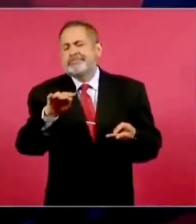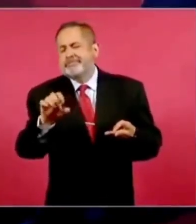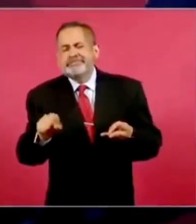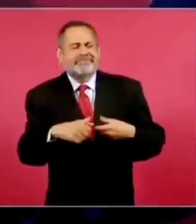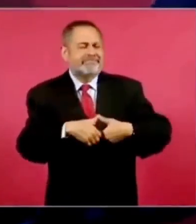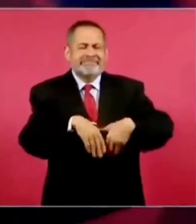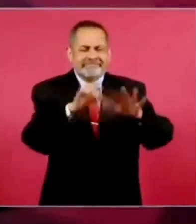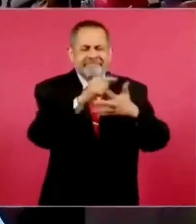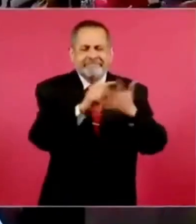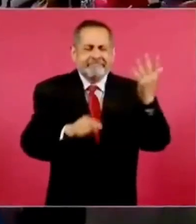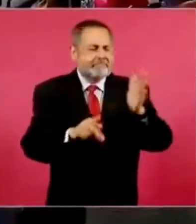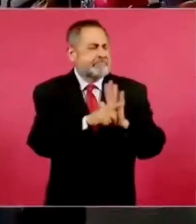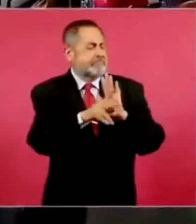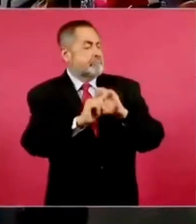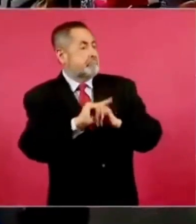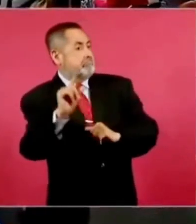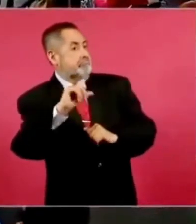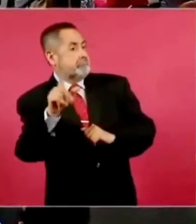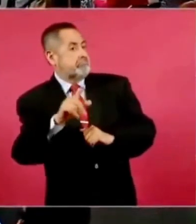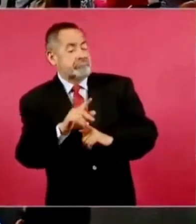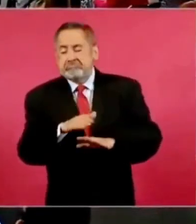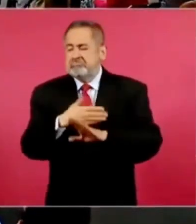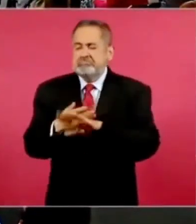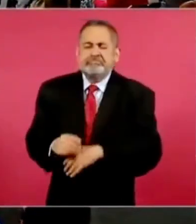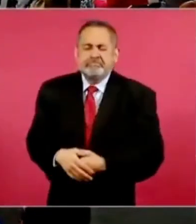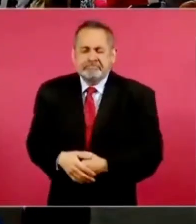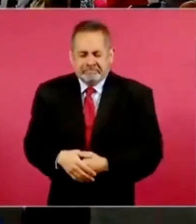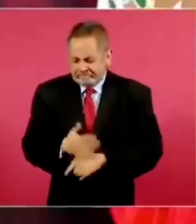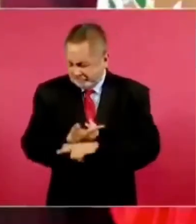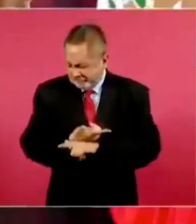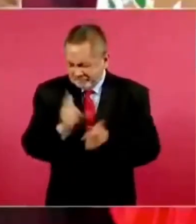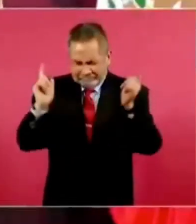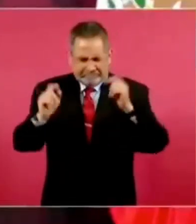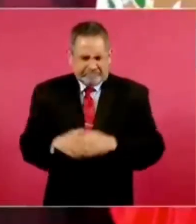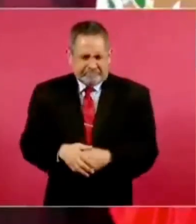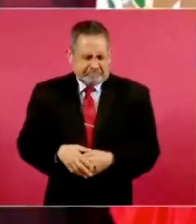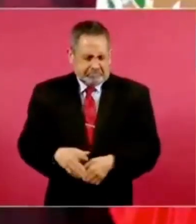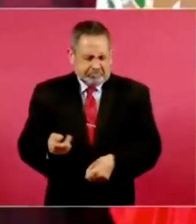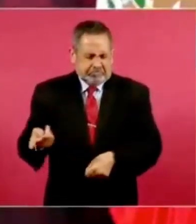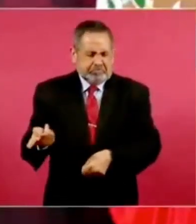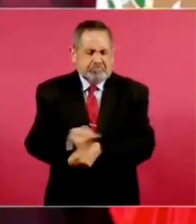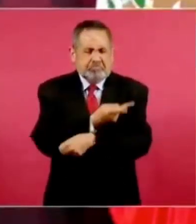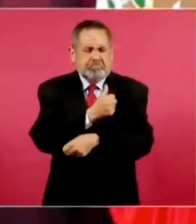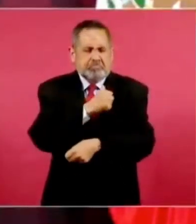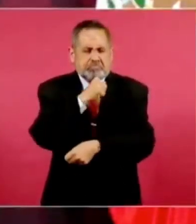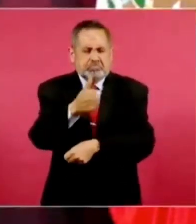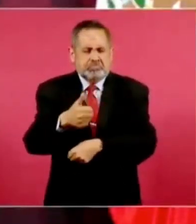de los periódicos más famosos. No pasa nada.